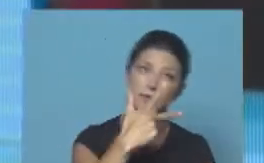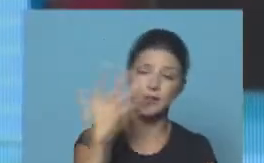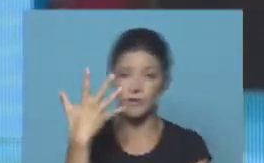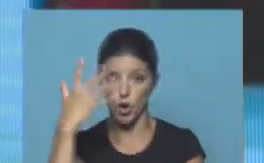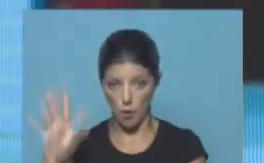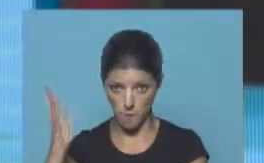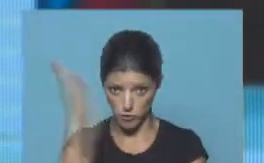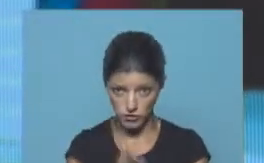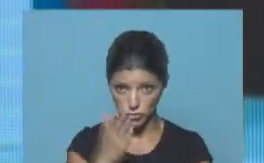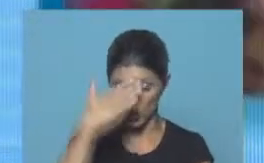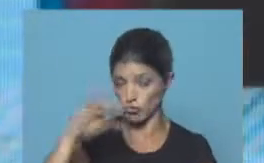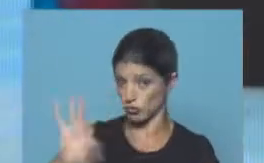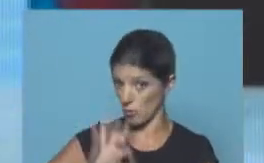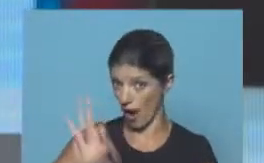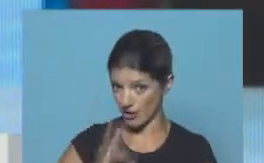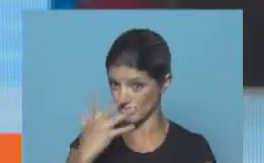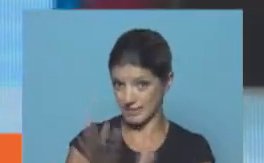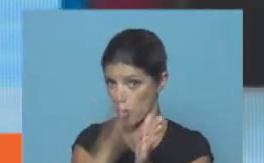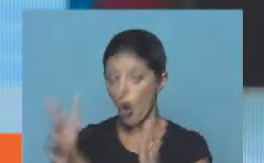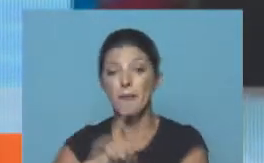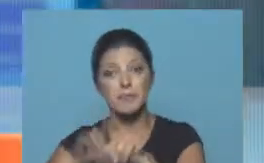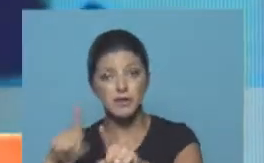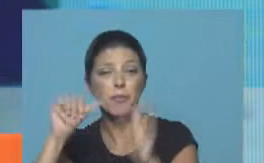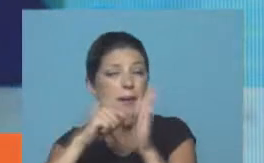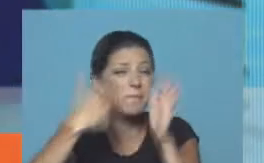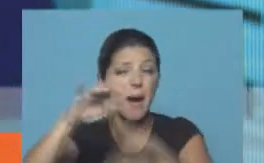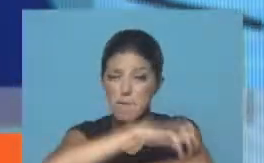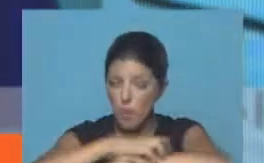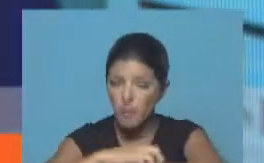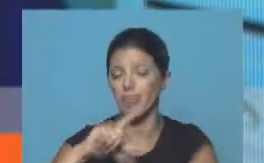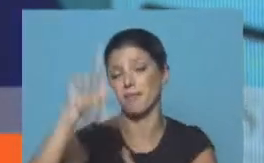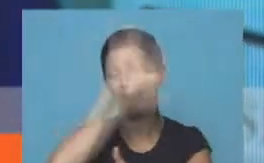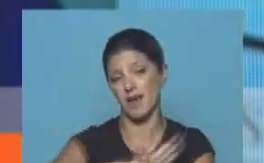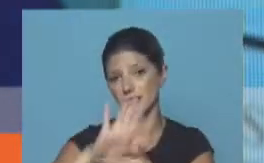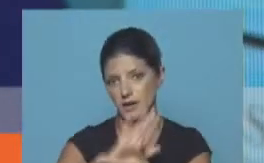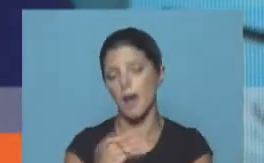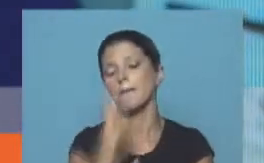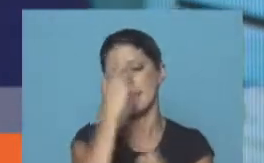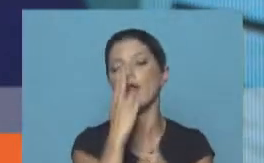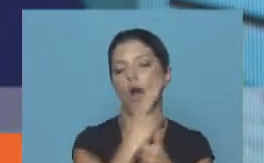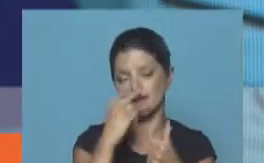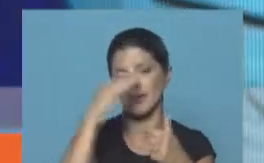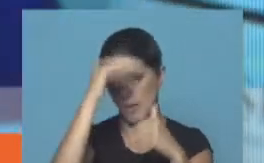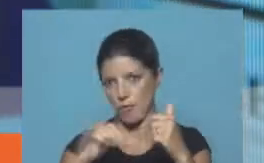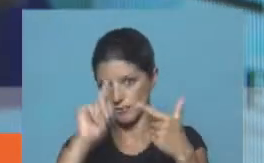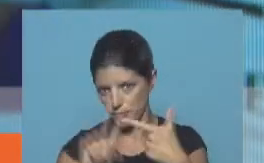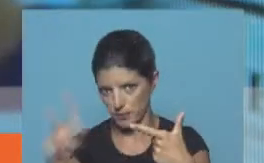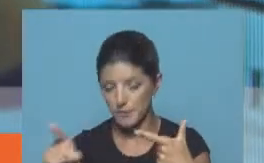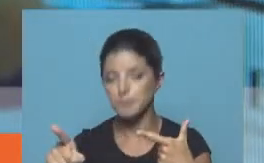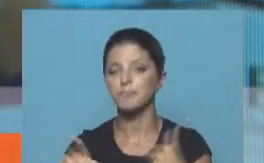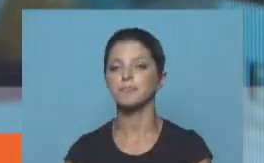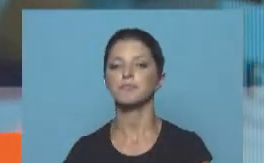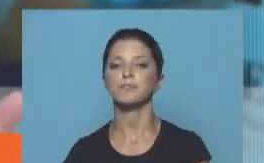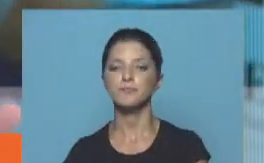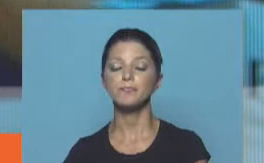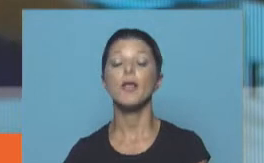los últimos años, y que al mismo tiempo es uno de los países más pobres de América Latina, después de Haití es el país más pobre de América Latina. Un